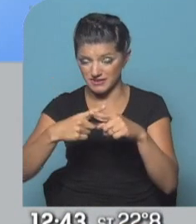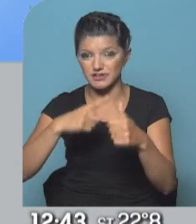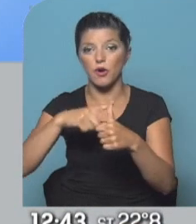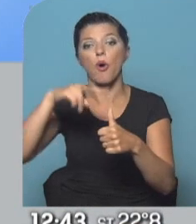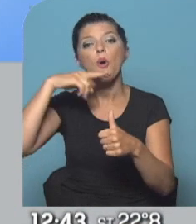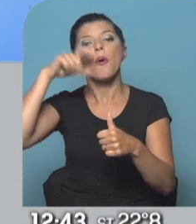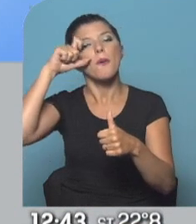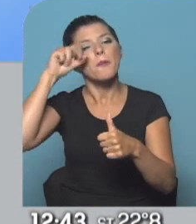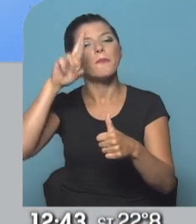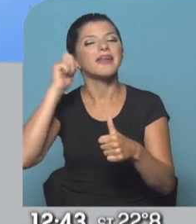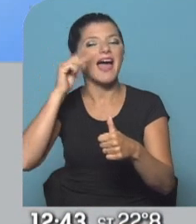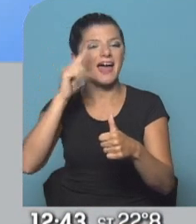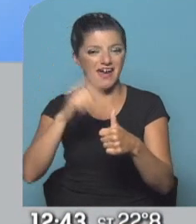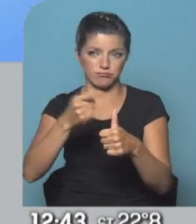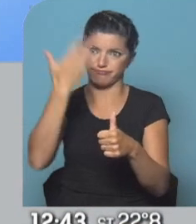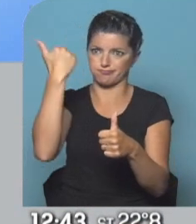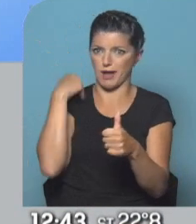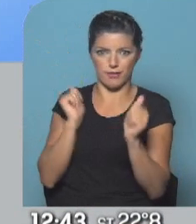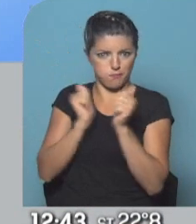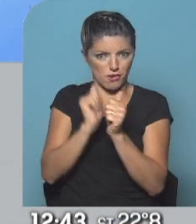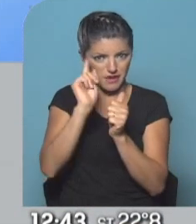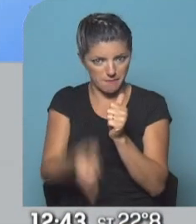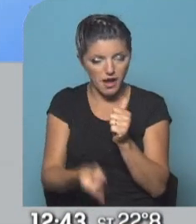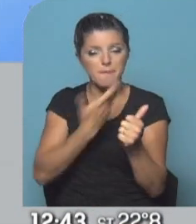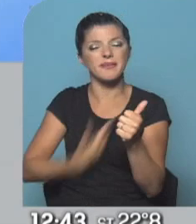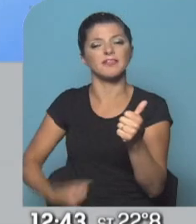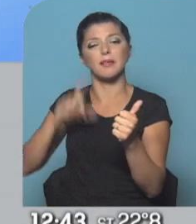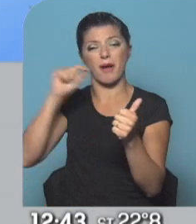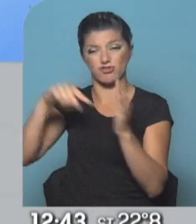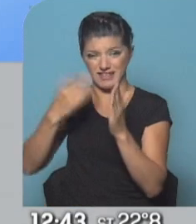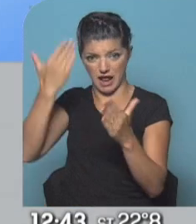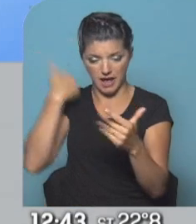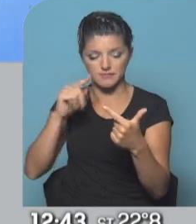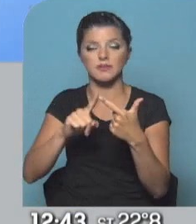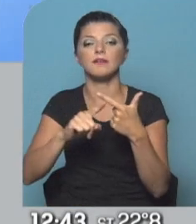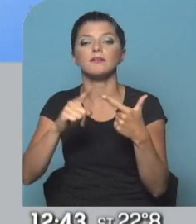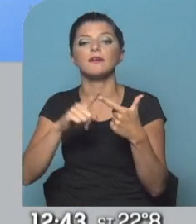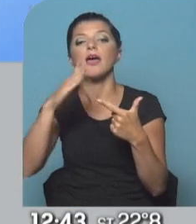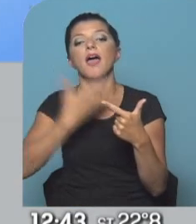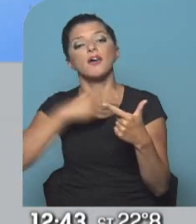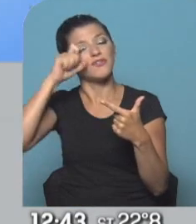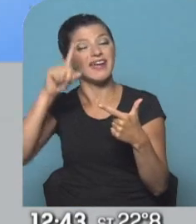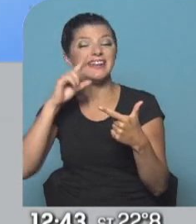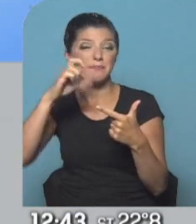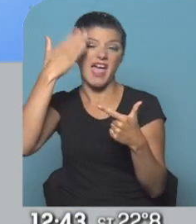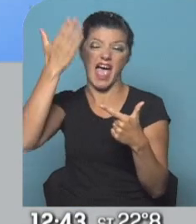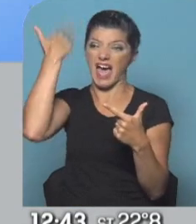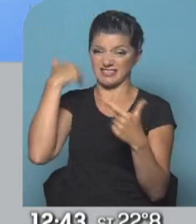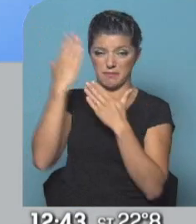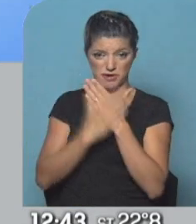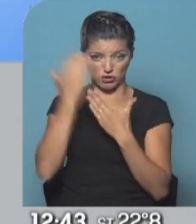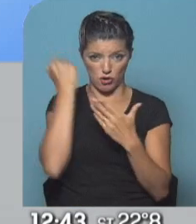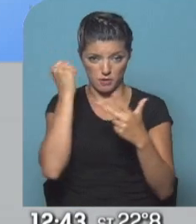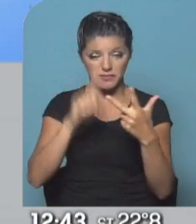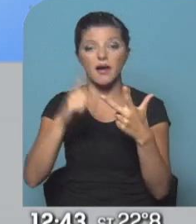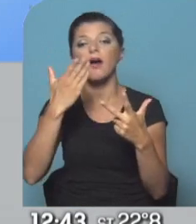que lo acompañó como presidente del Banco Central, Felipe Larraín, que fue su ministro de Economía, Juan Andrés